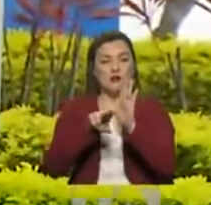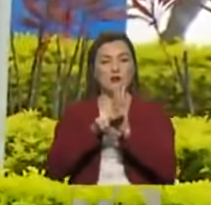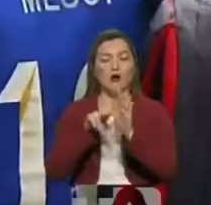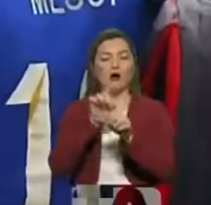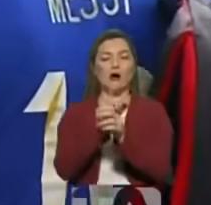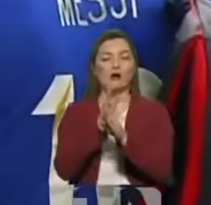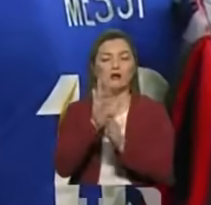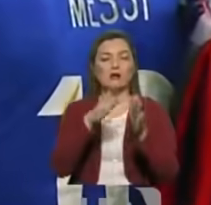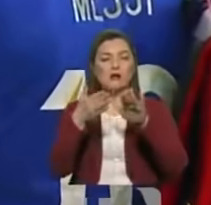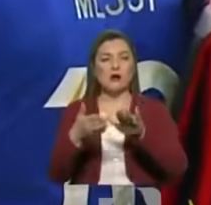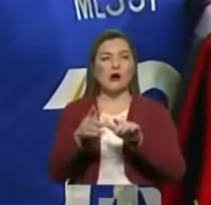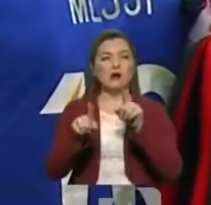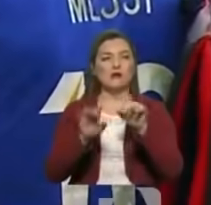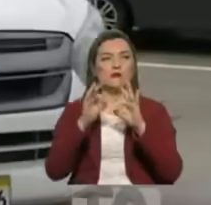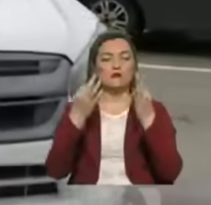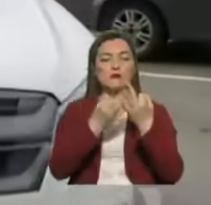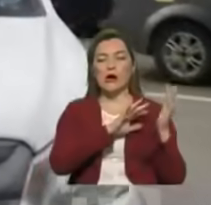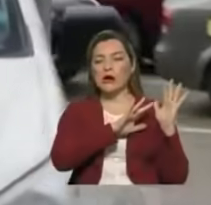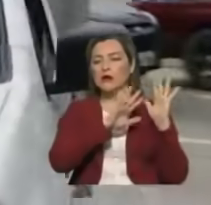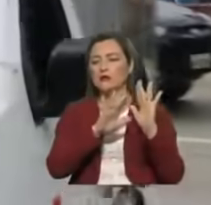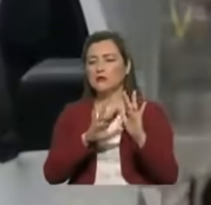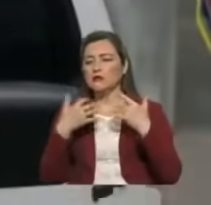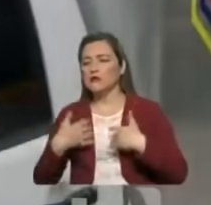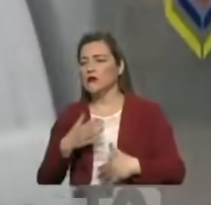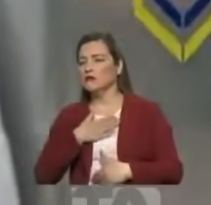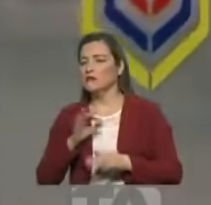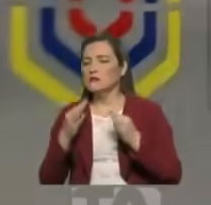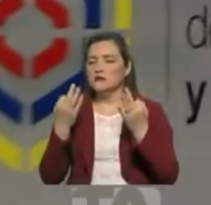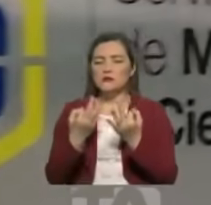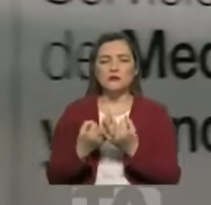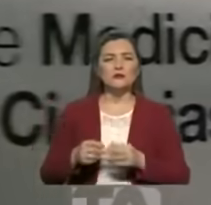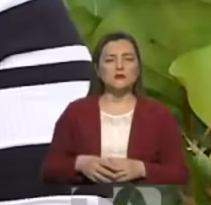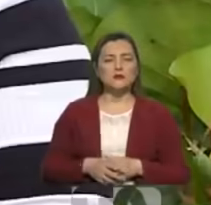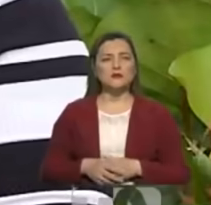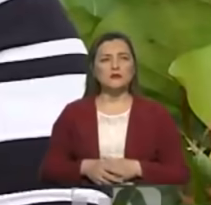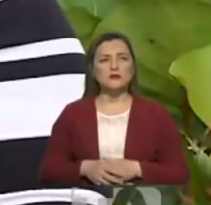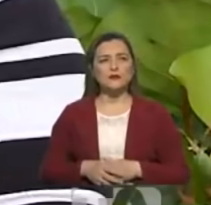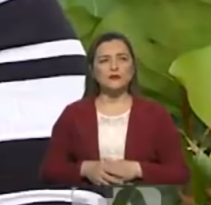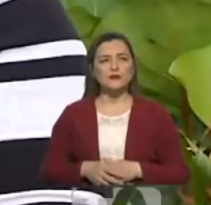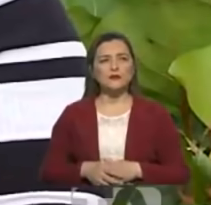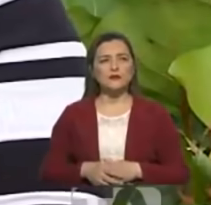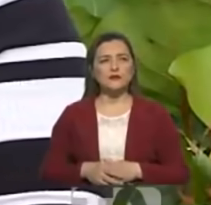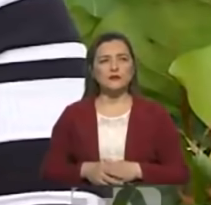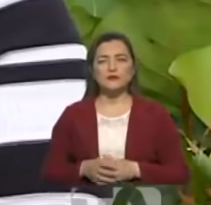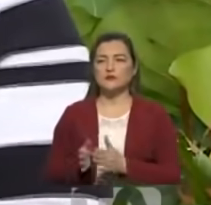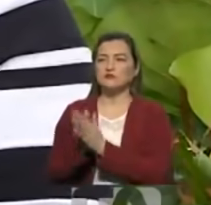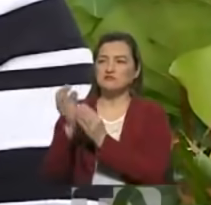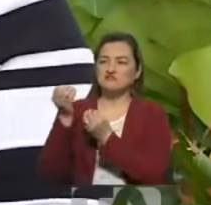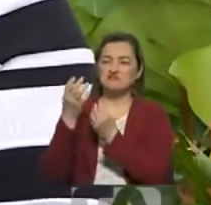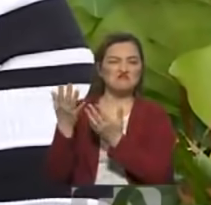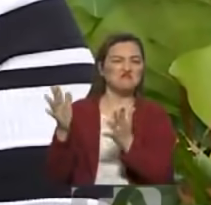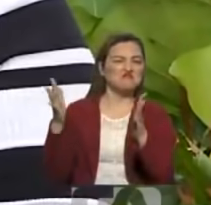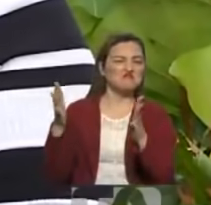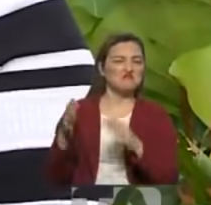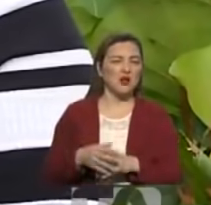algunos familiares de los privados de libertad en busca de información sobre los suyos. Quieren dar información. Eso